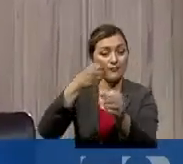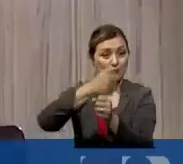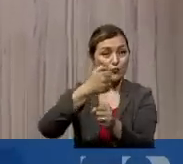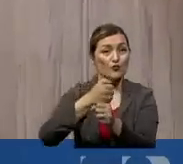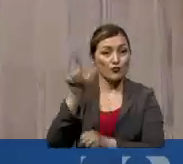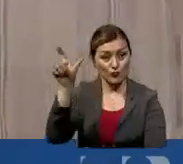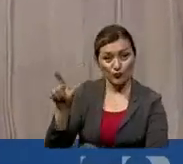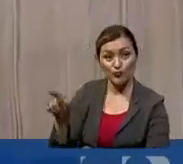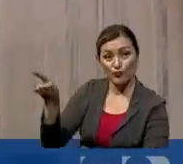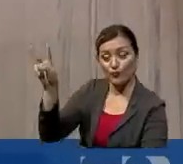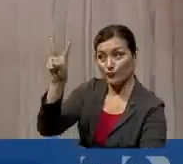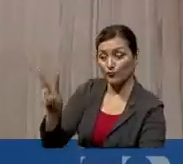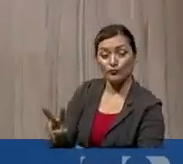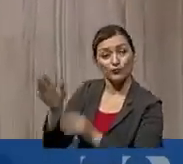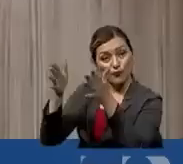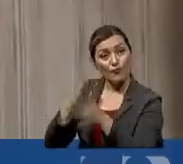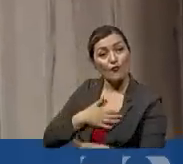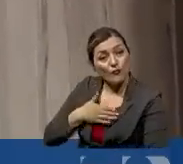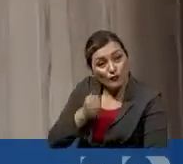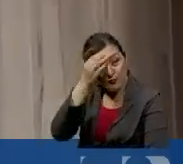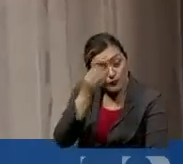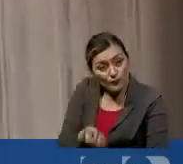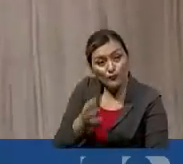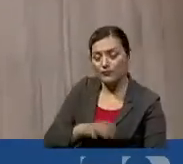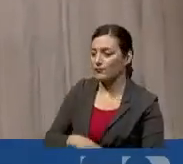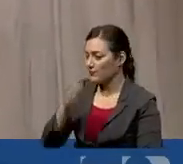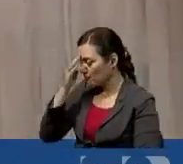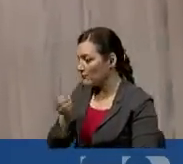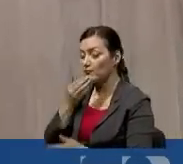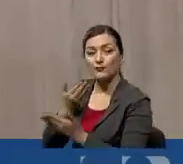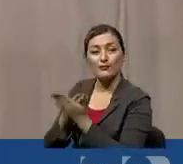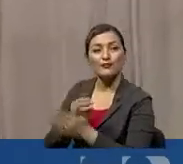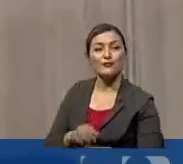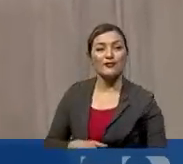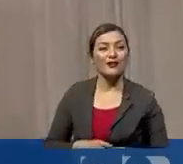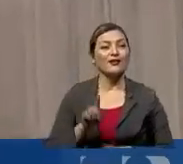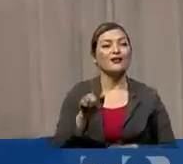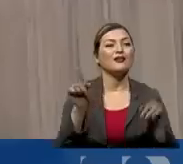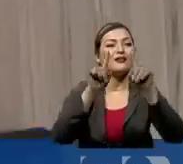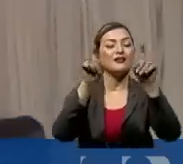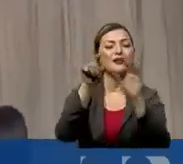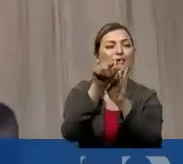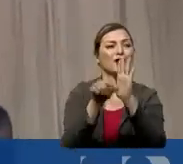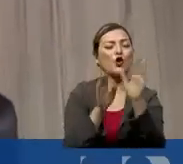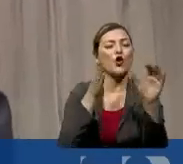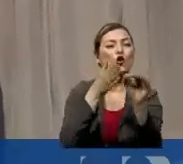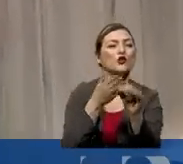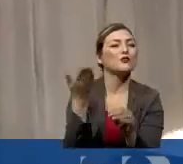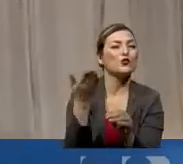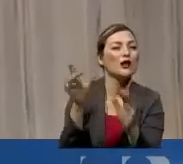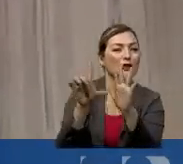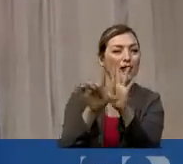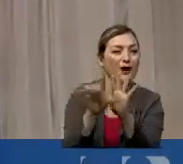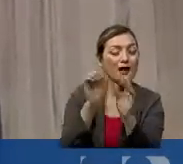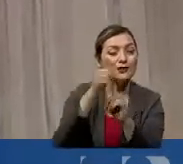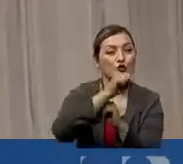Estamos con uno de los ciudadanos venezolanos. ¿Cómo le va? Buenos días. ¿Cómo está? Buen día. Gracias. Cuéntenos un poquito detalles, ¿cuál es el objetivo en su caso de